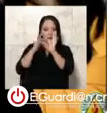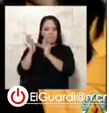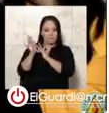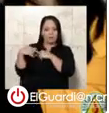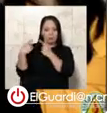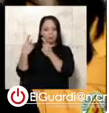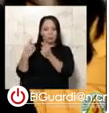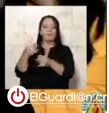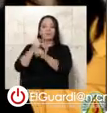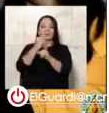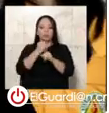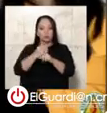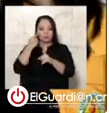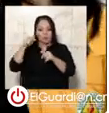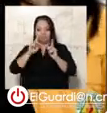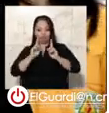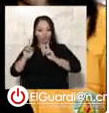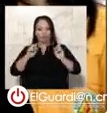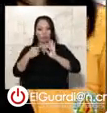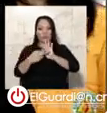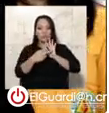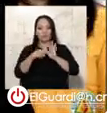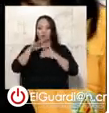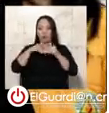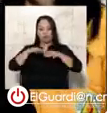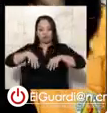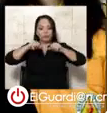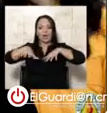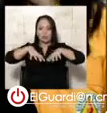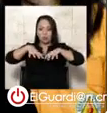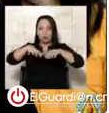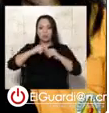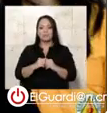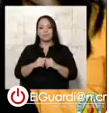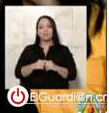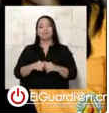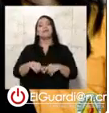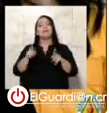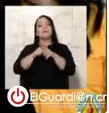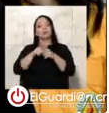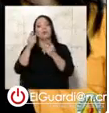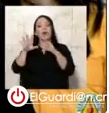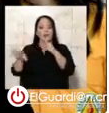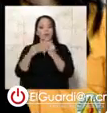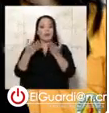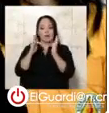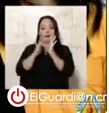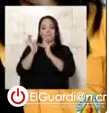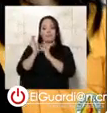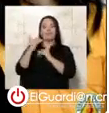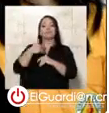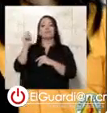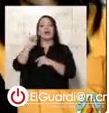el que las instituciones acá representadas hemos venido tomando acciones, quiero nada más reforzar que desde abril tenemos una alerta